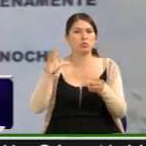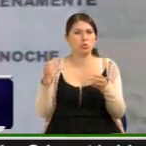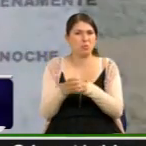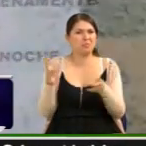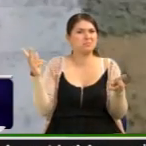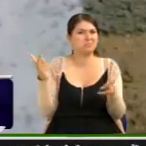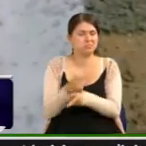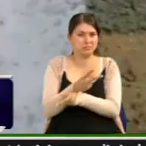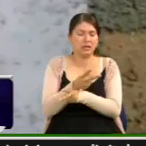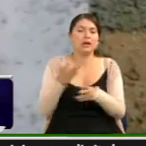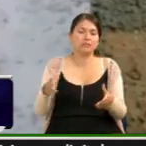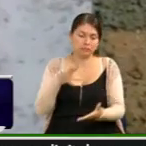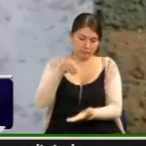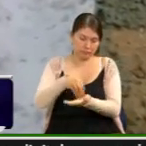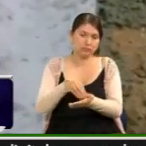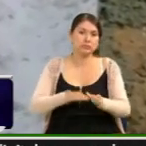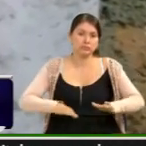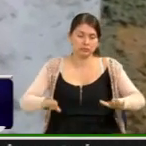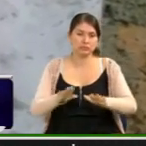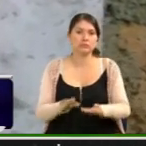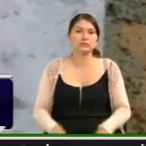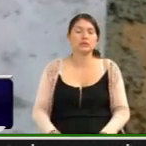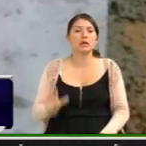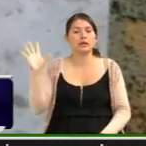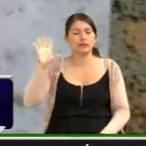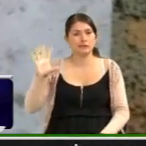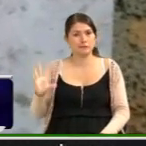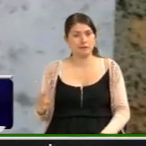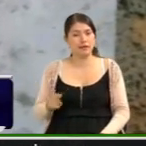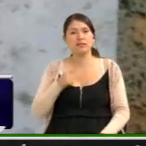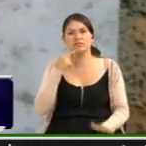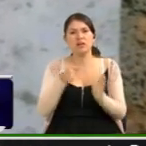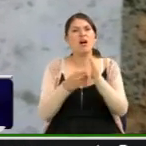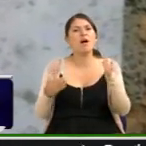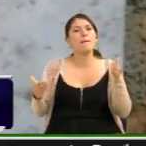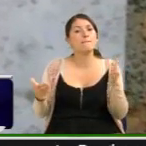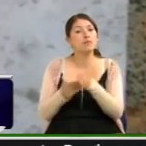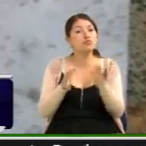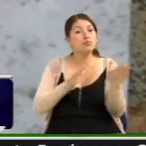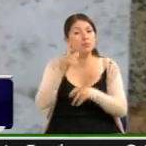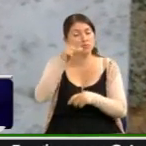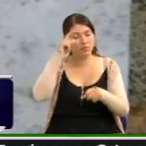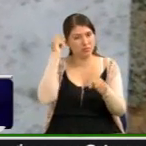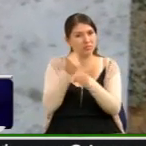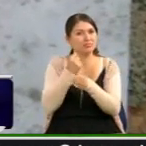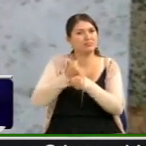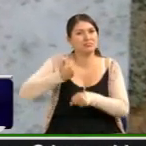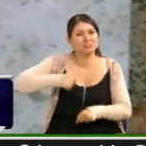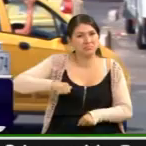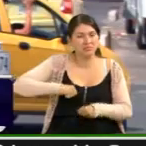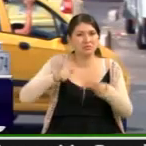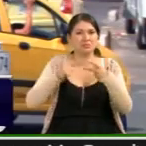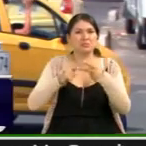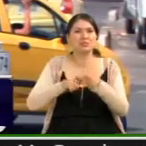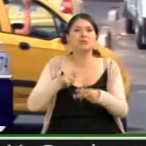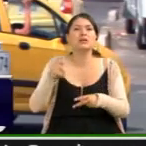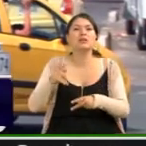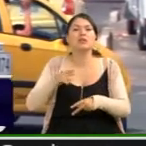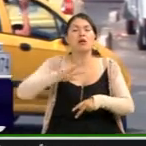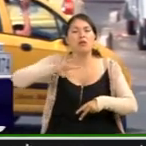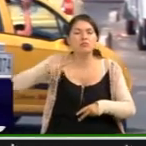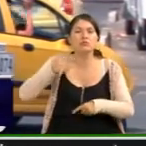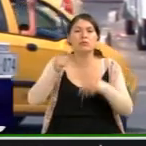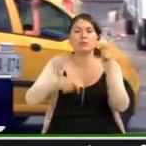subversivo que hace presencia en este sector de la región. Allí amenazan de muerte a las trabajadoras sexuales, a los aladores de carro y a